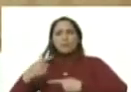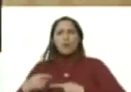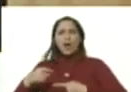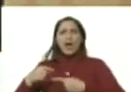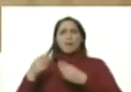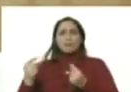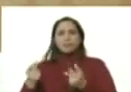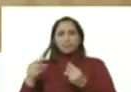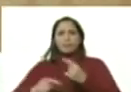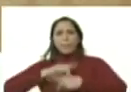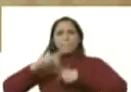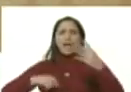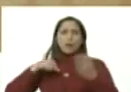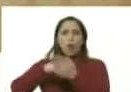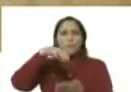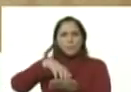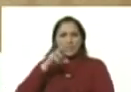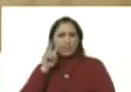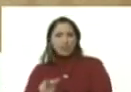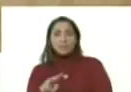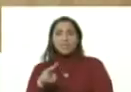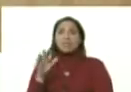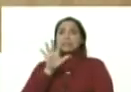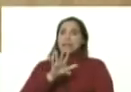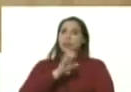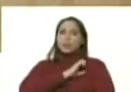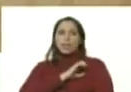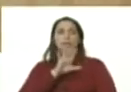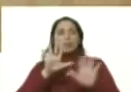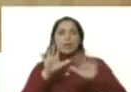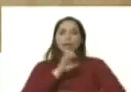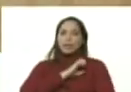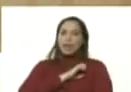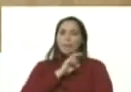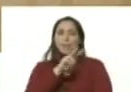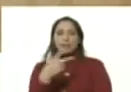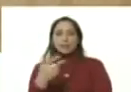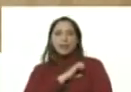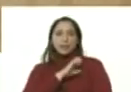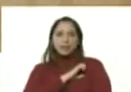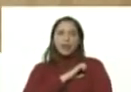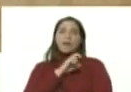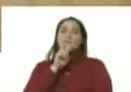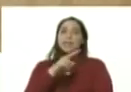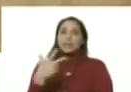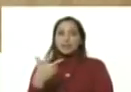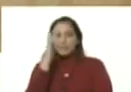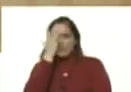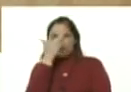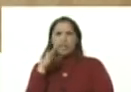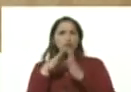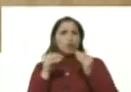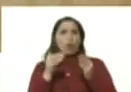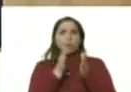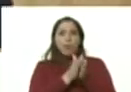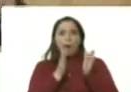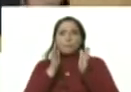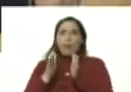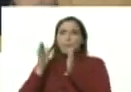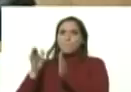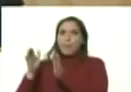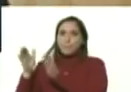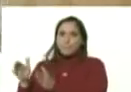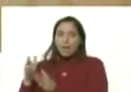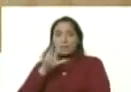golpista. Este plan que ustedes han visto, 5 de enero, 10 de enero, 23 de enero, 23 de febrero, todo esto es parte, 30 de